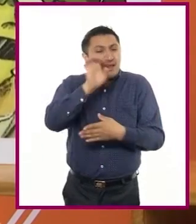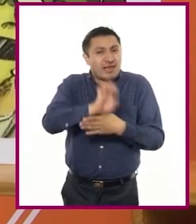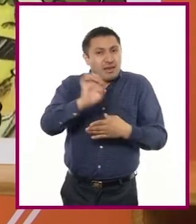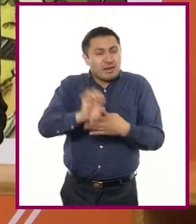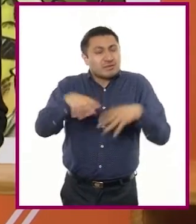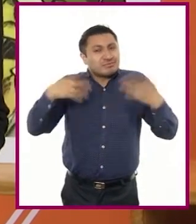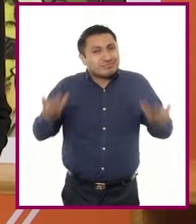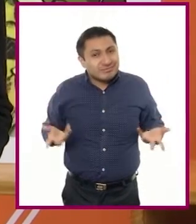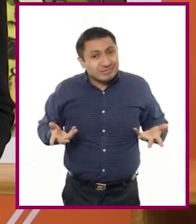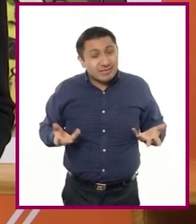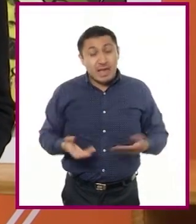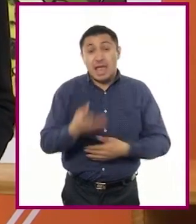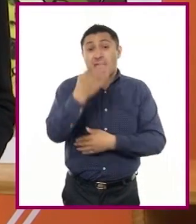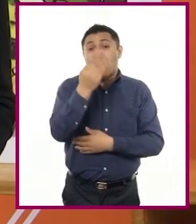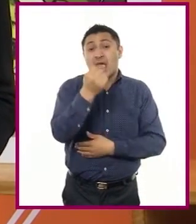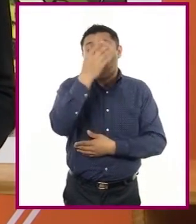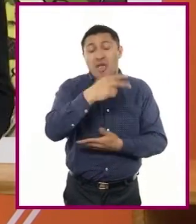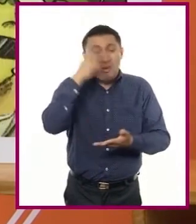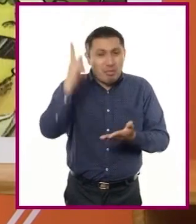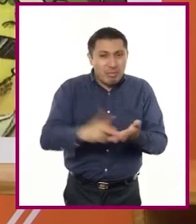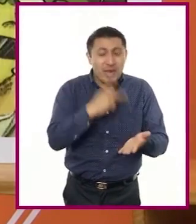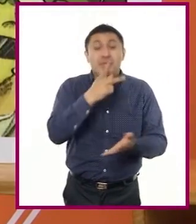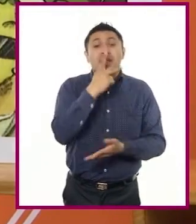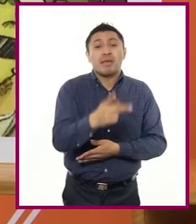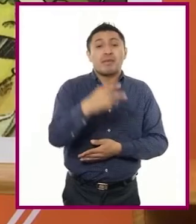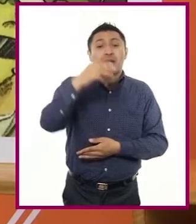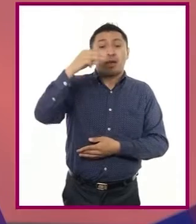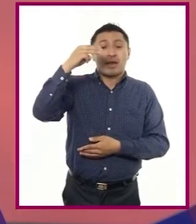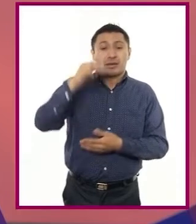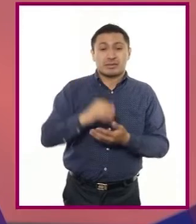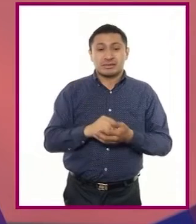y 9 veces el vocablo ni.